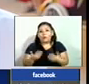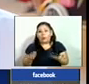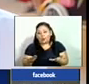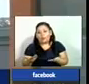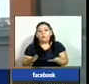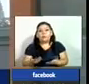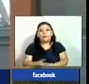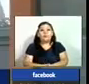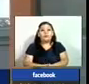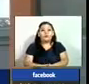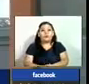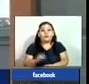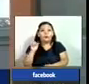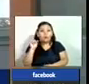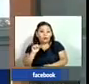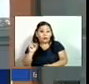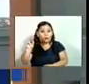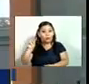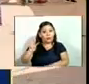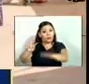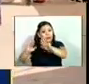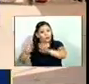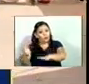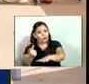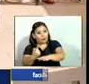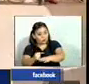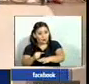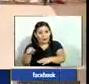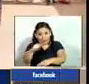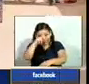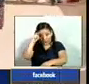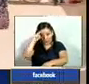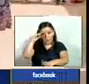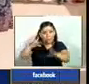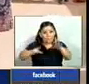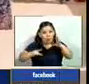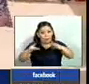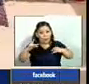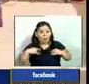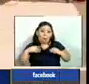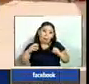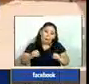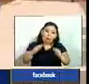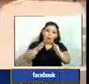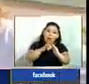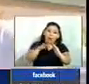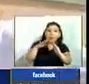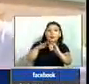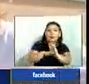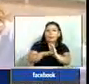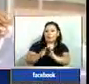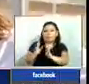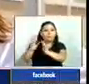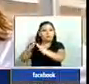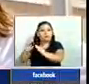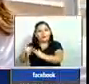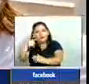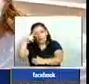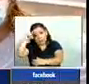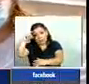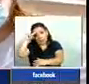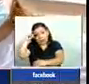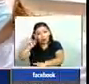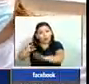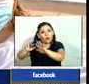pérdidas la mayoría de las 28 personas que trabajan aquí se contagiaron o quedaron en cuarentena quedando solo 8 personas a cargo de